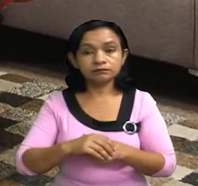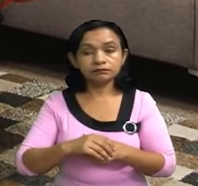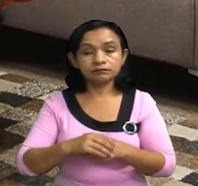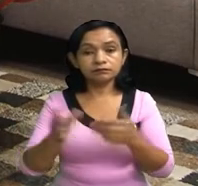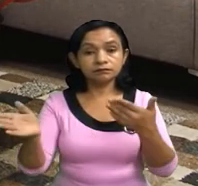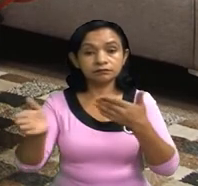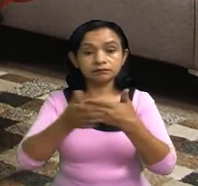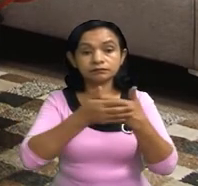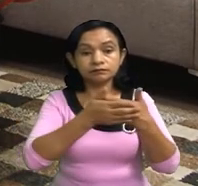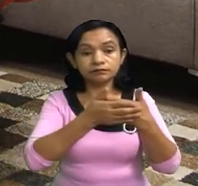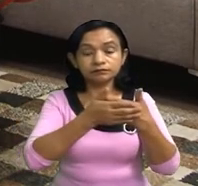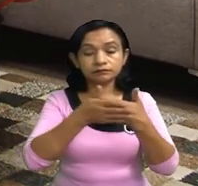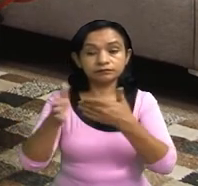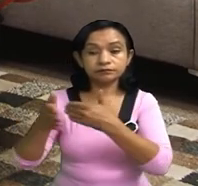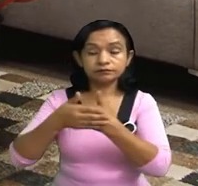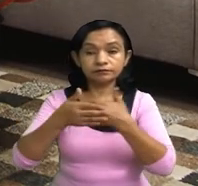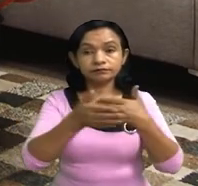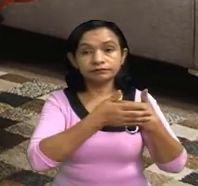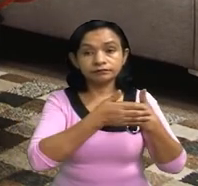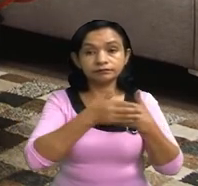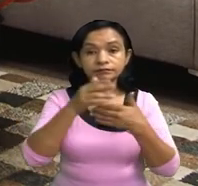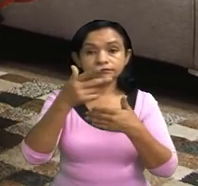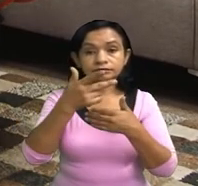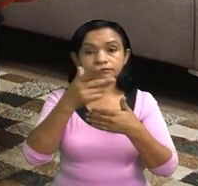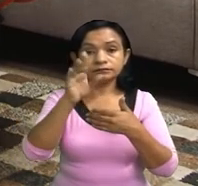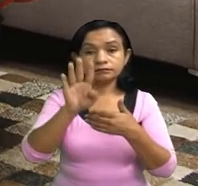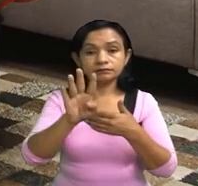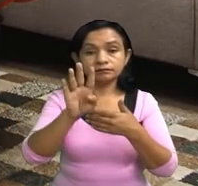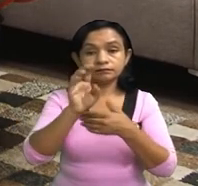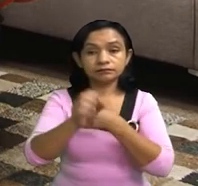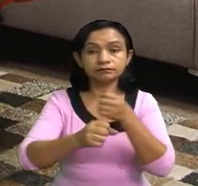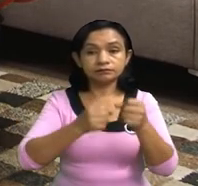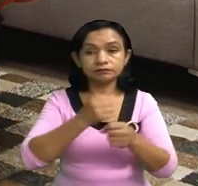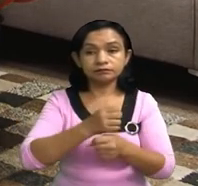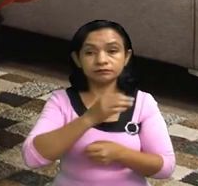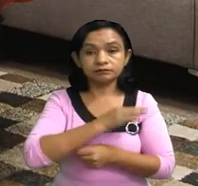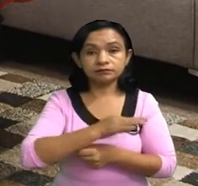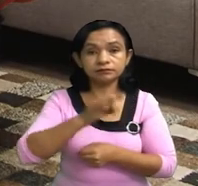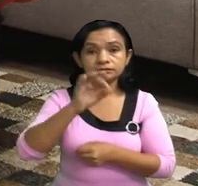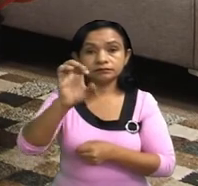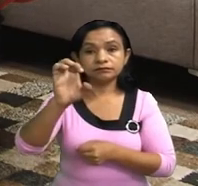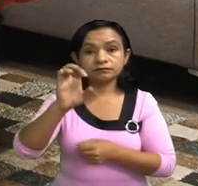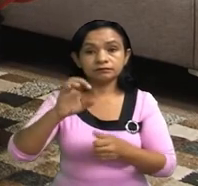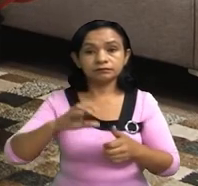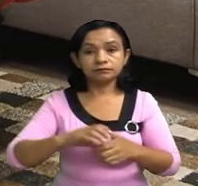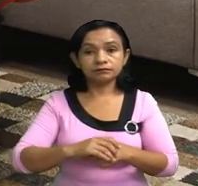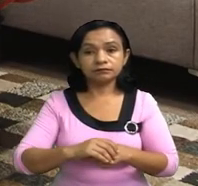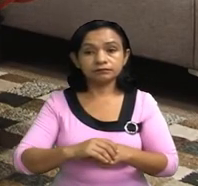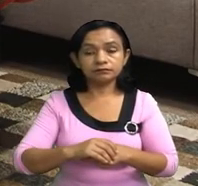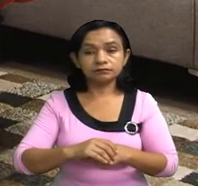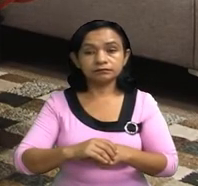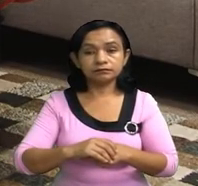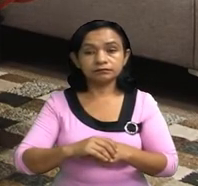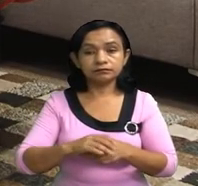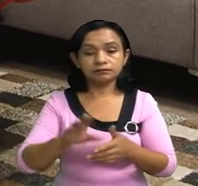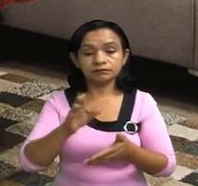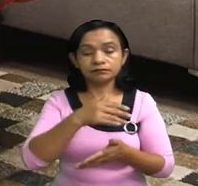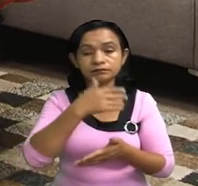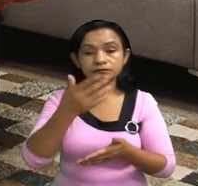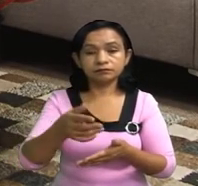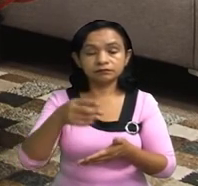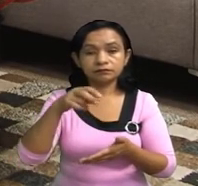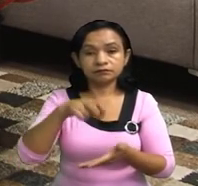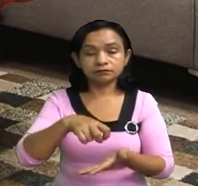cerrar las puertas. Y un hombre de 84 años, por su fe, se arrodilló en el atrio y ahí